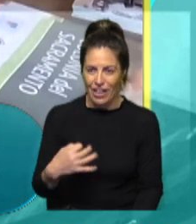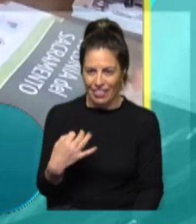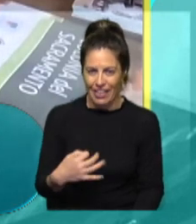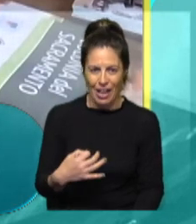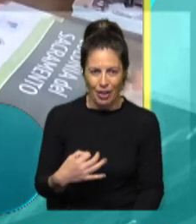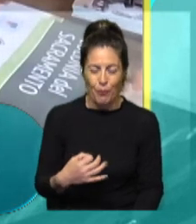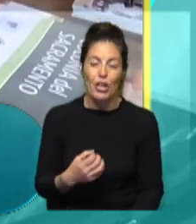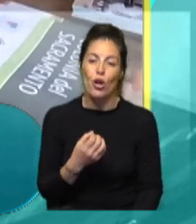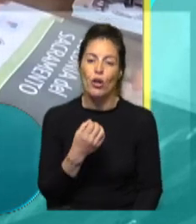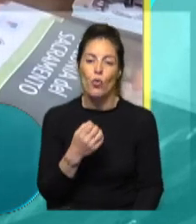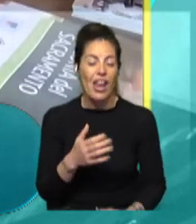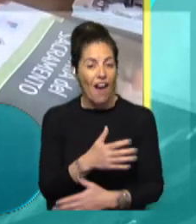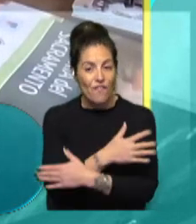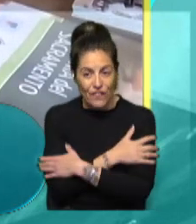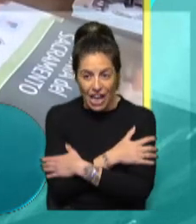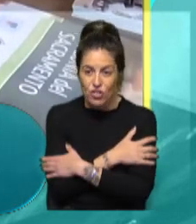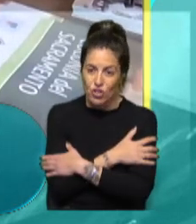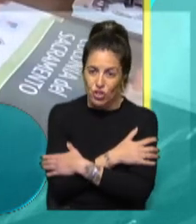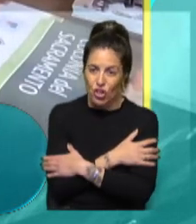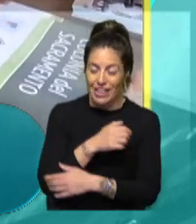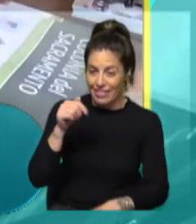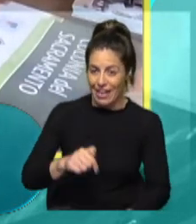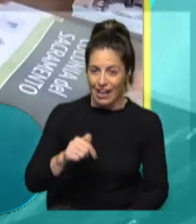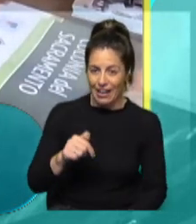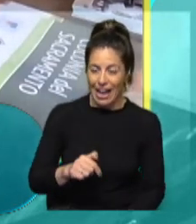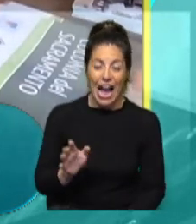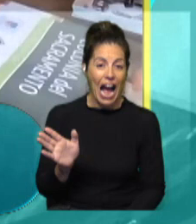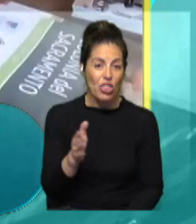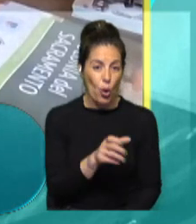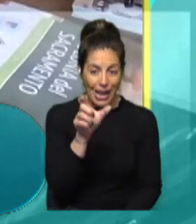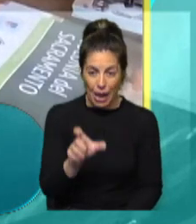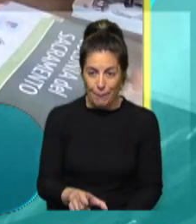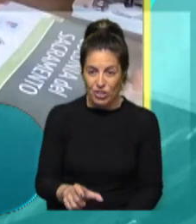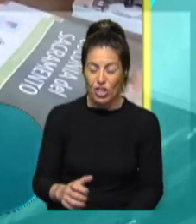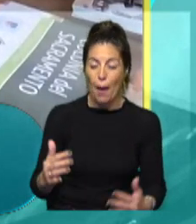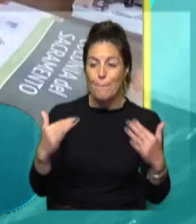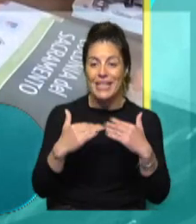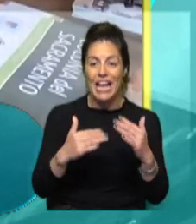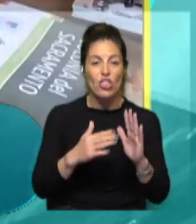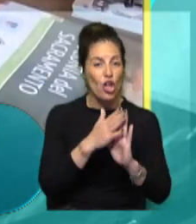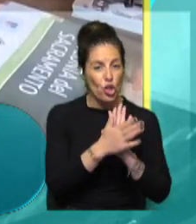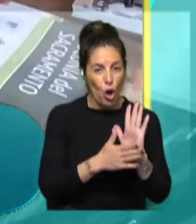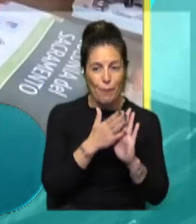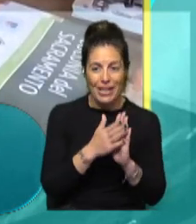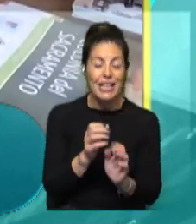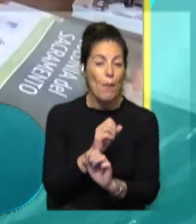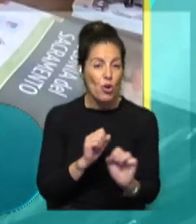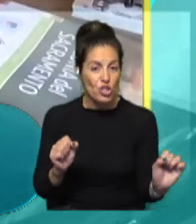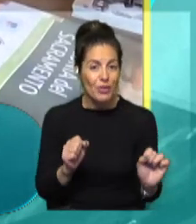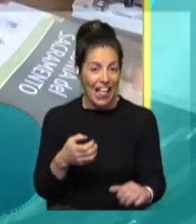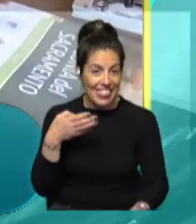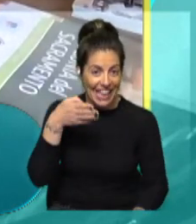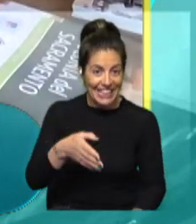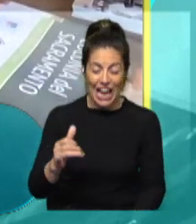Es verdad. Les mandamos un abrazo apretadísimo desde acá a toda la gente que nos esté mirando de todos los puntos del país. Si tienen la posibilidad de trasladarse